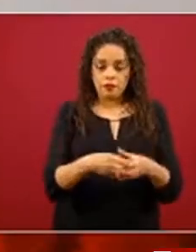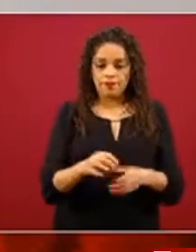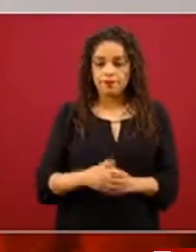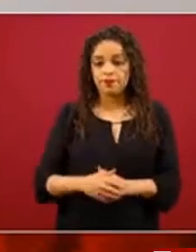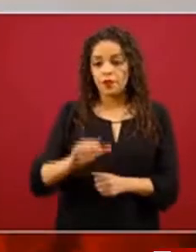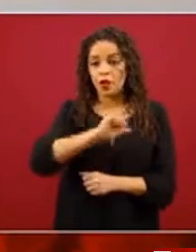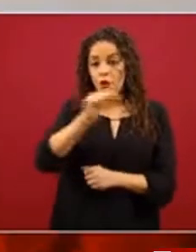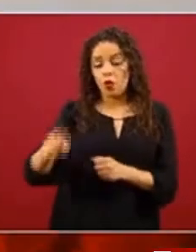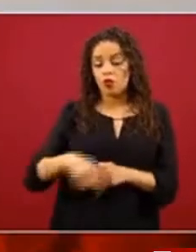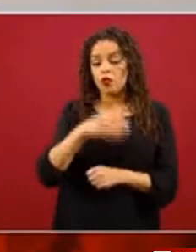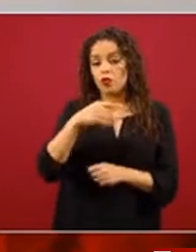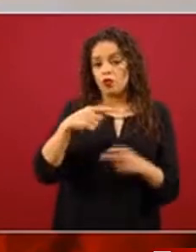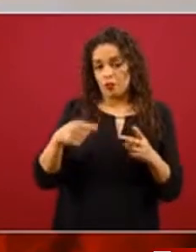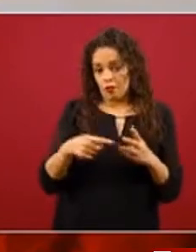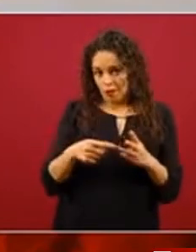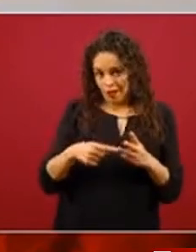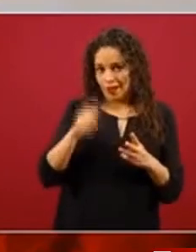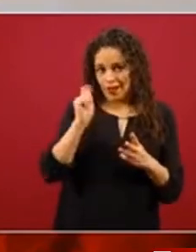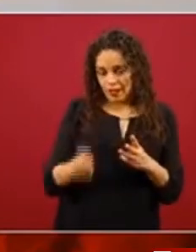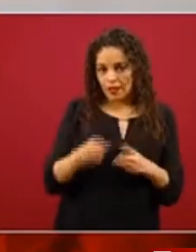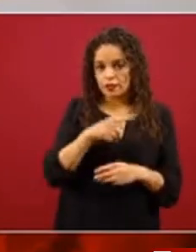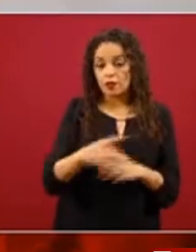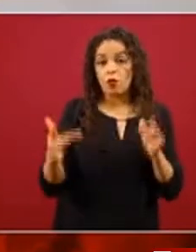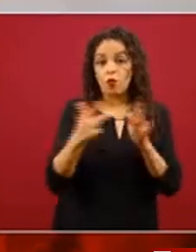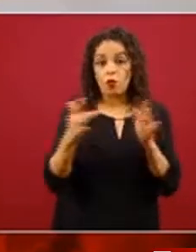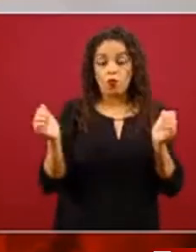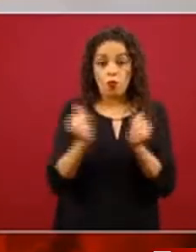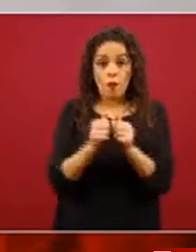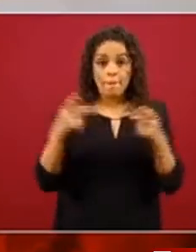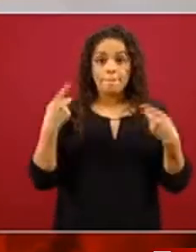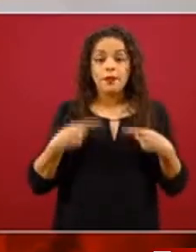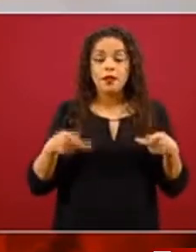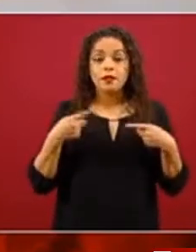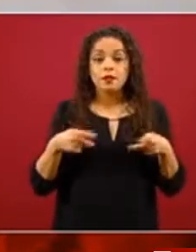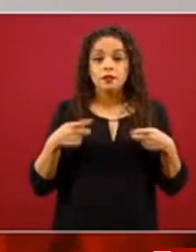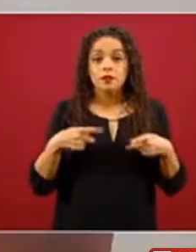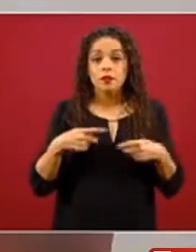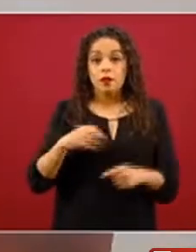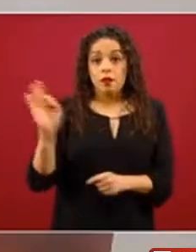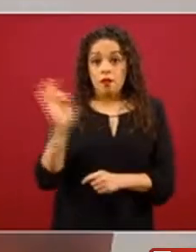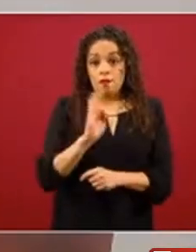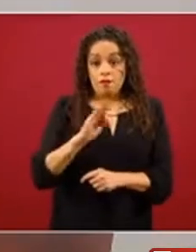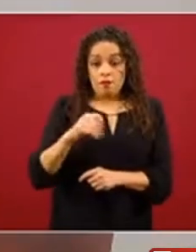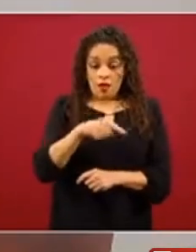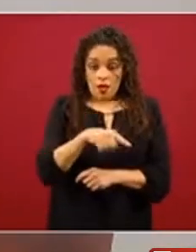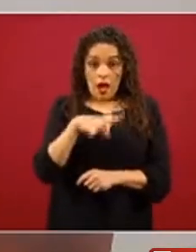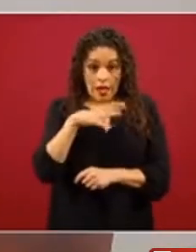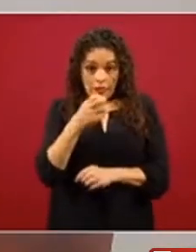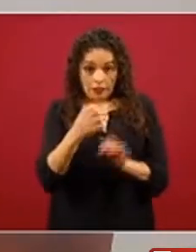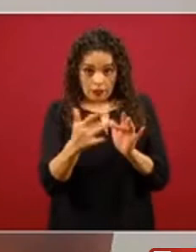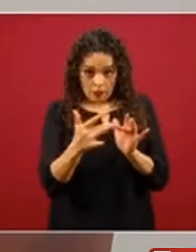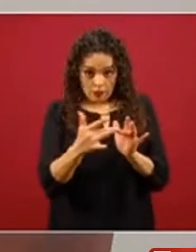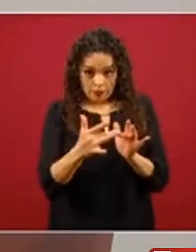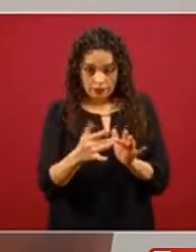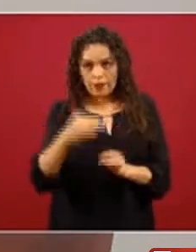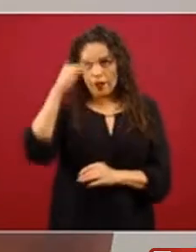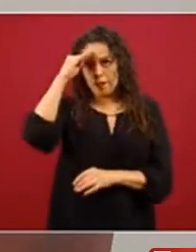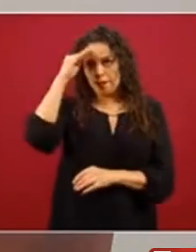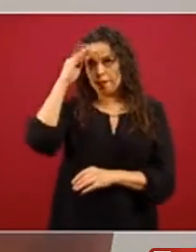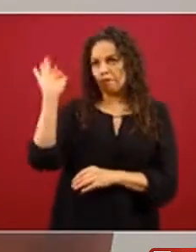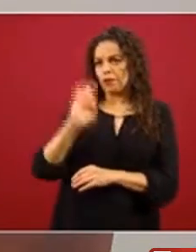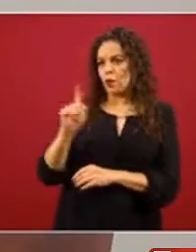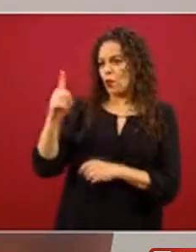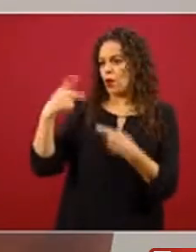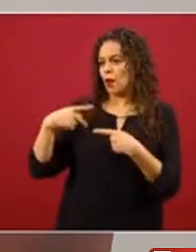contacto cercano, por ejemplo, con personas. Si yo voy a tener este tipo de contacto, pensemos en una persona que trabaja